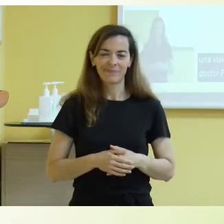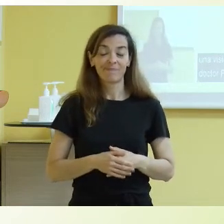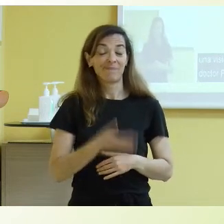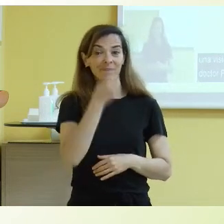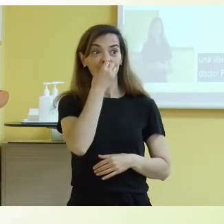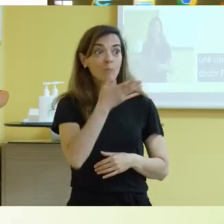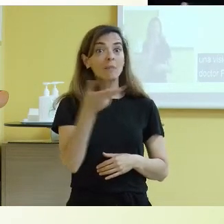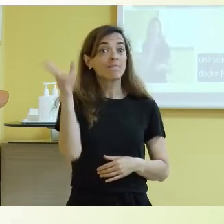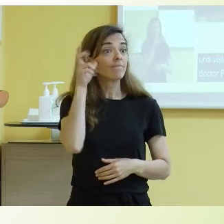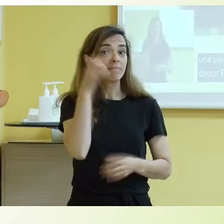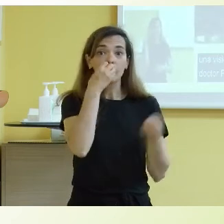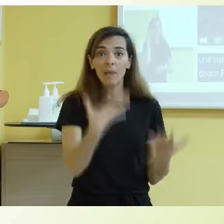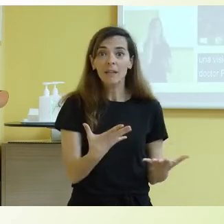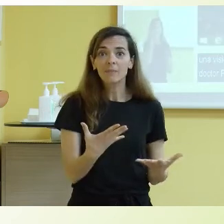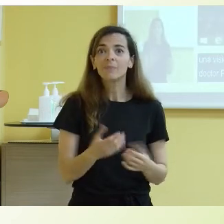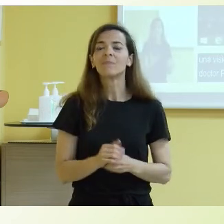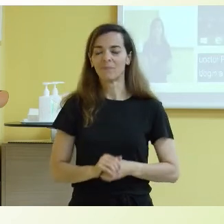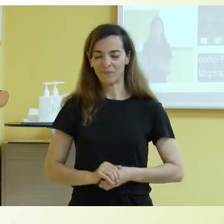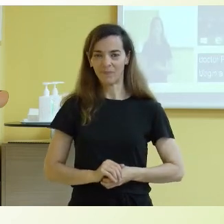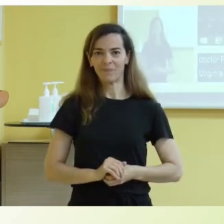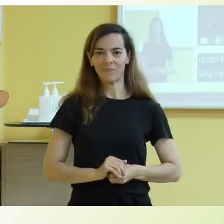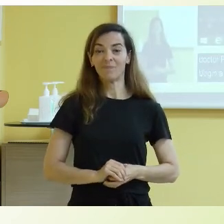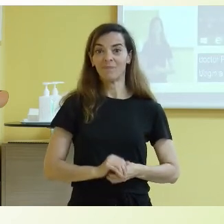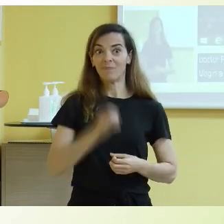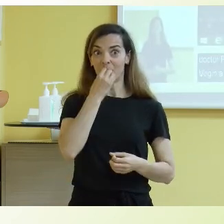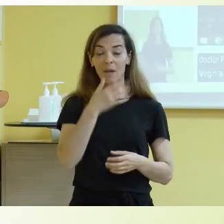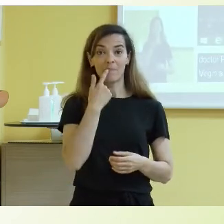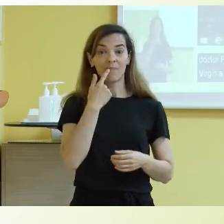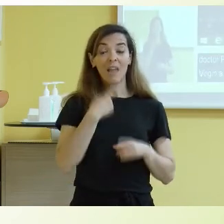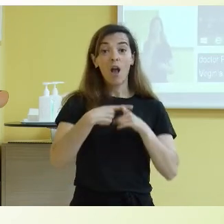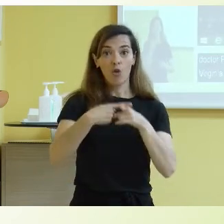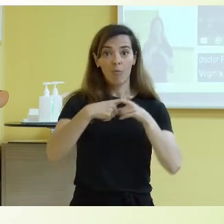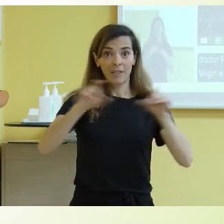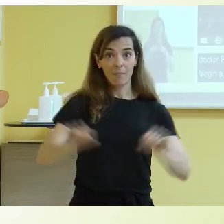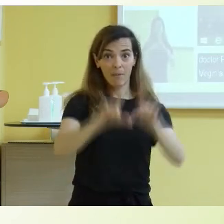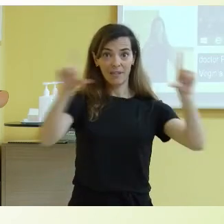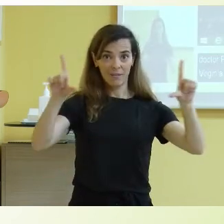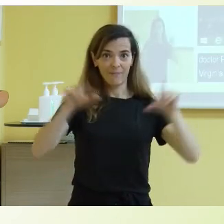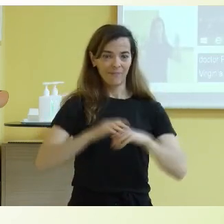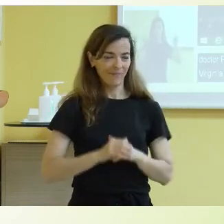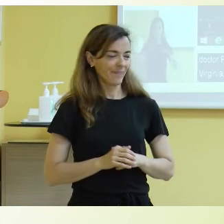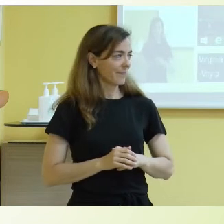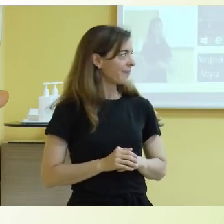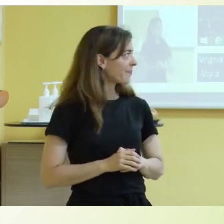Muy bien, ¿me escucháis bien? Sí. Vale, voy a compartir pantalla.